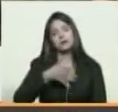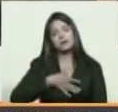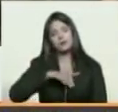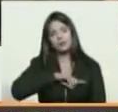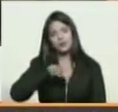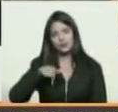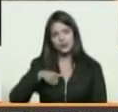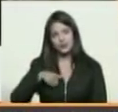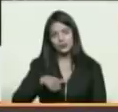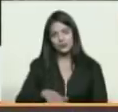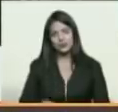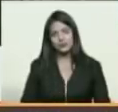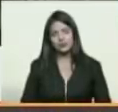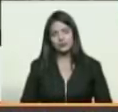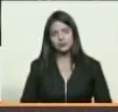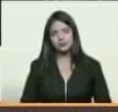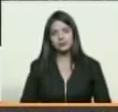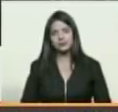nos pertenece.